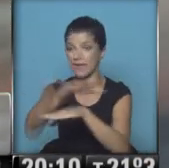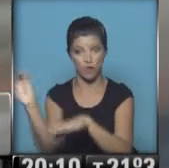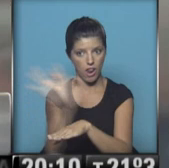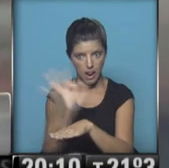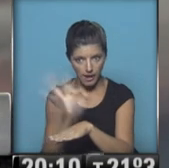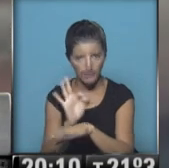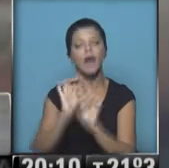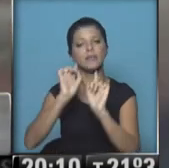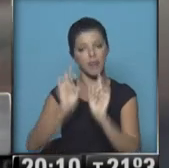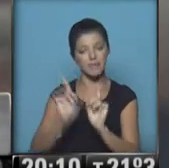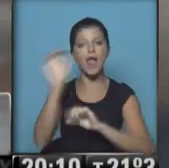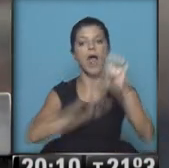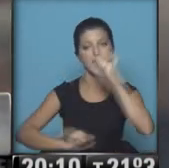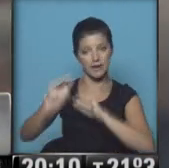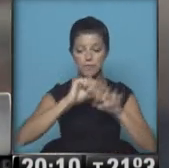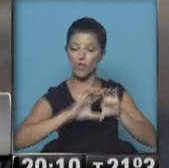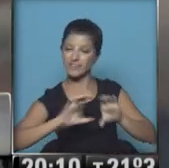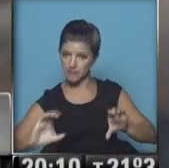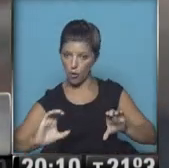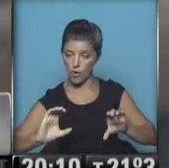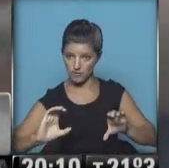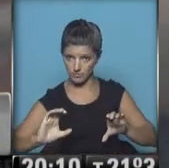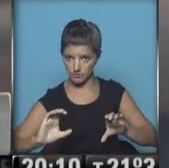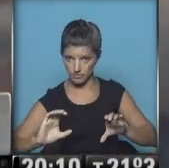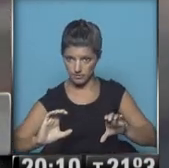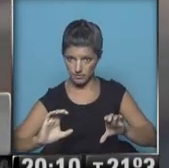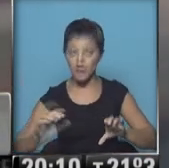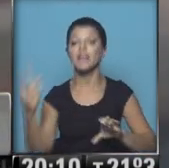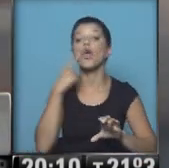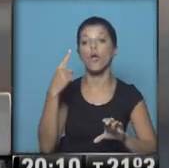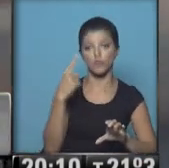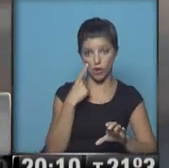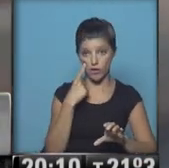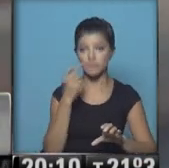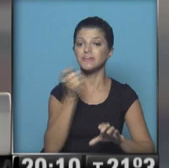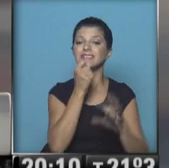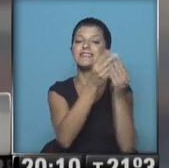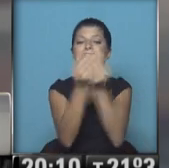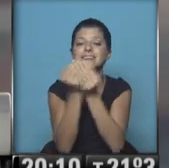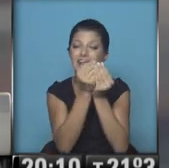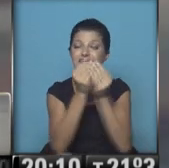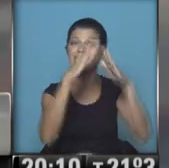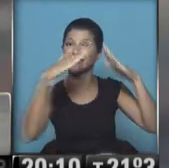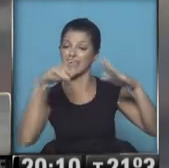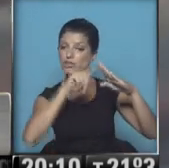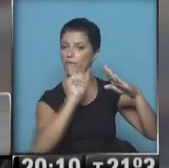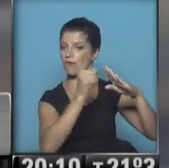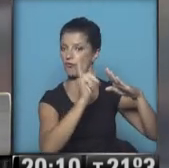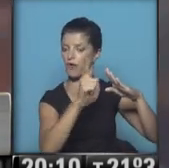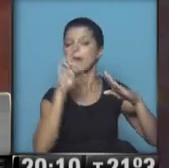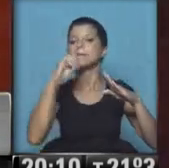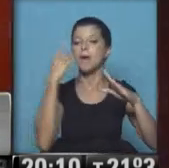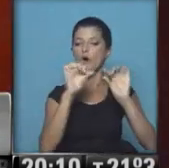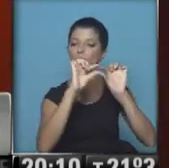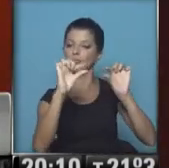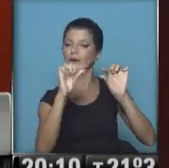también mantenga limpios los desagües y las canaletas y vigile la acumulación de cenizas en techos. Conviene que no supere